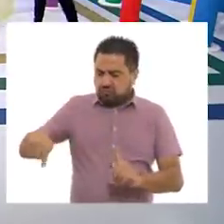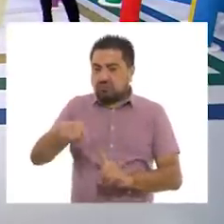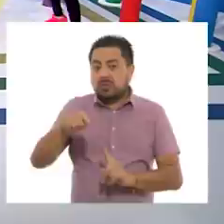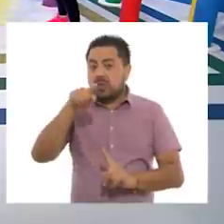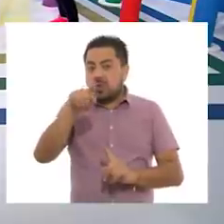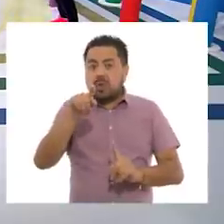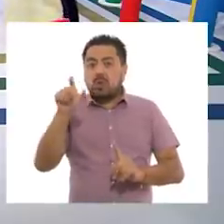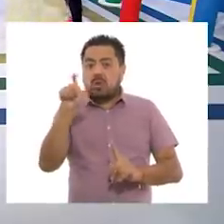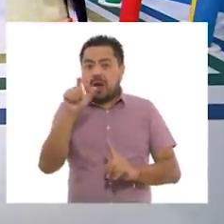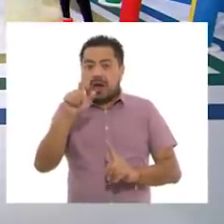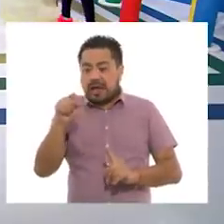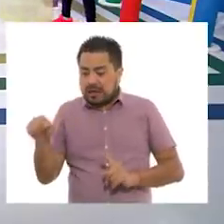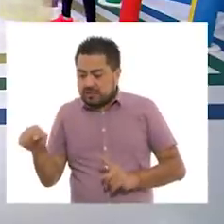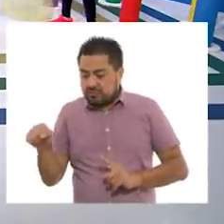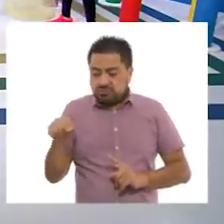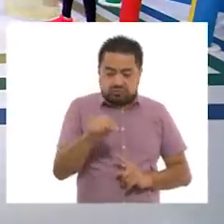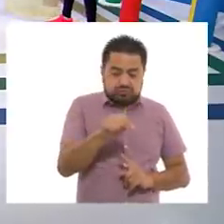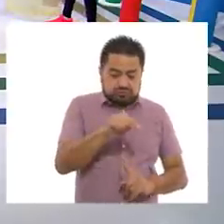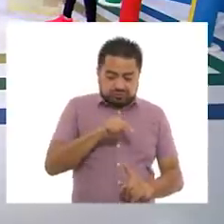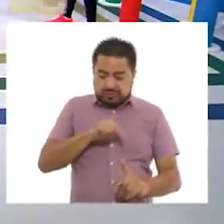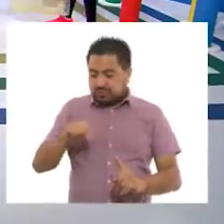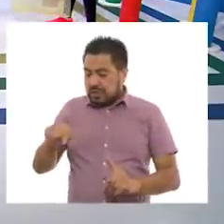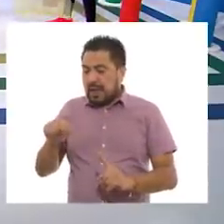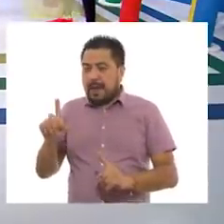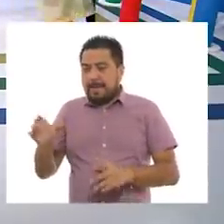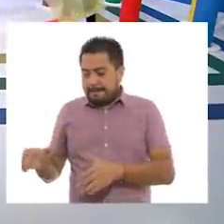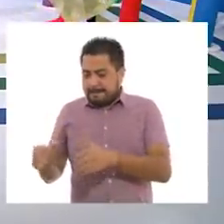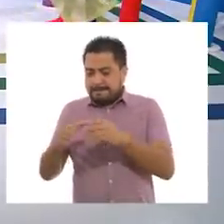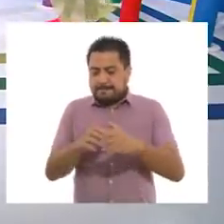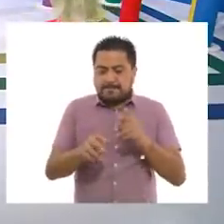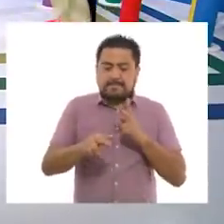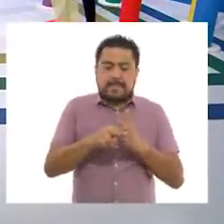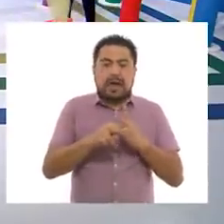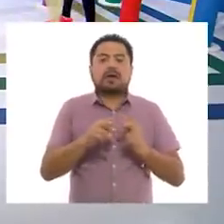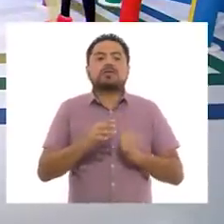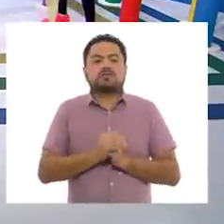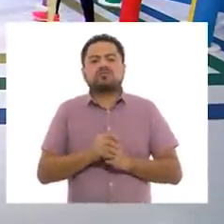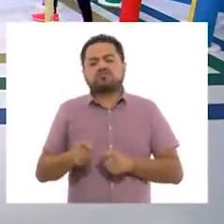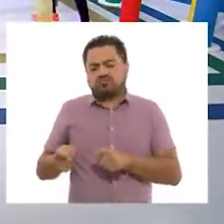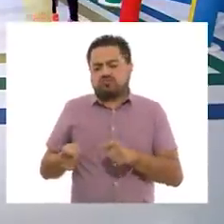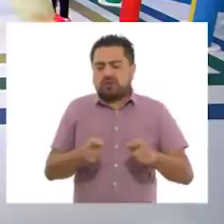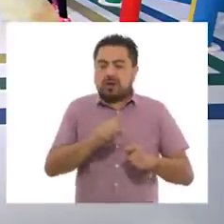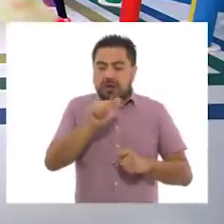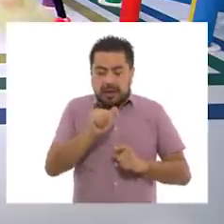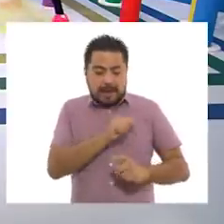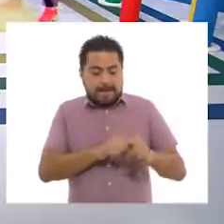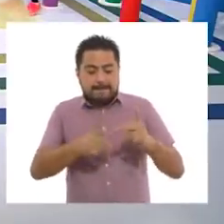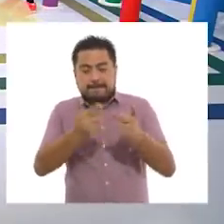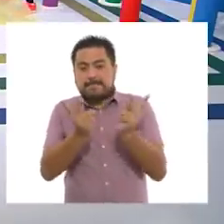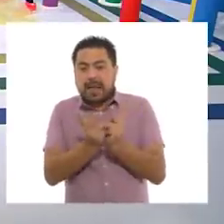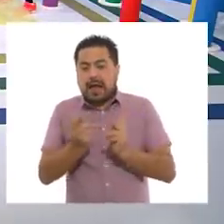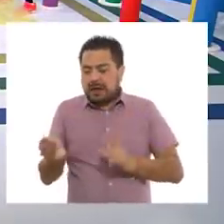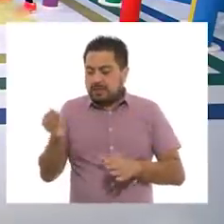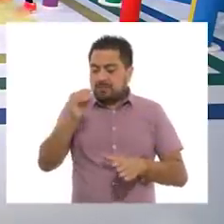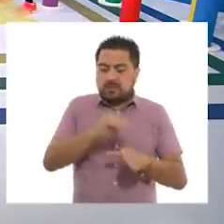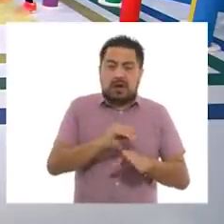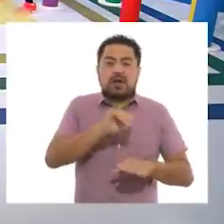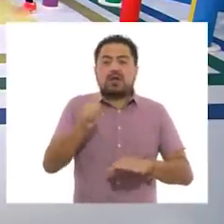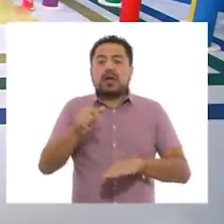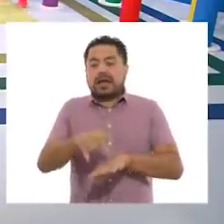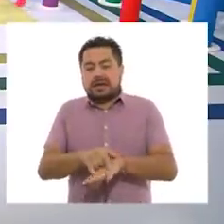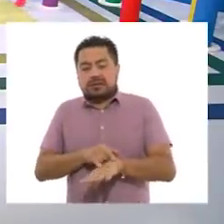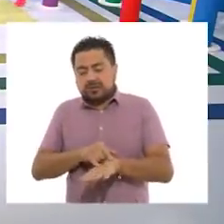vayas pasando, vas a agregar un vaso. Agregas un vaso. Agregas un plato. Agregas un